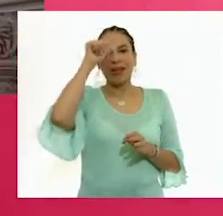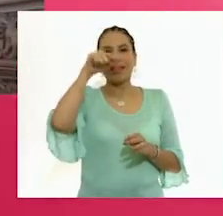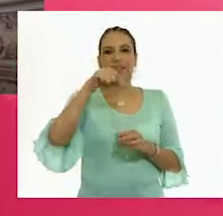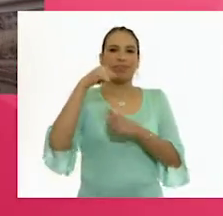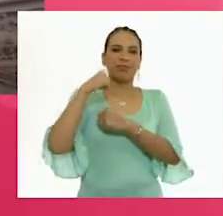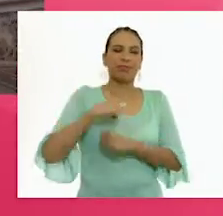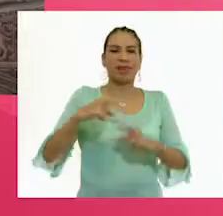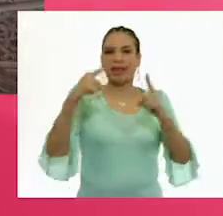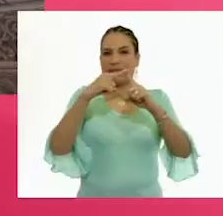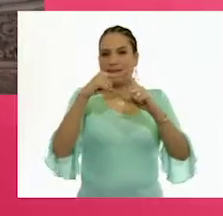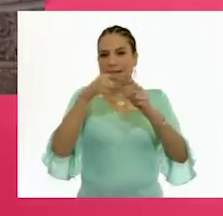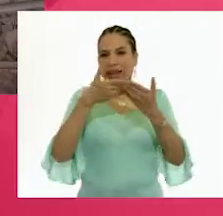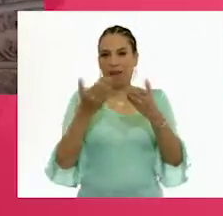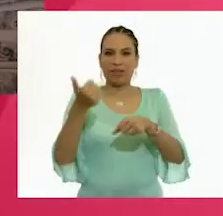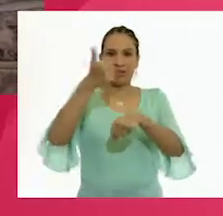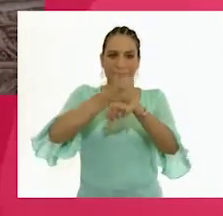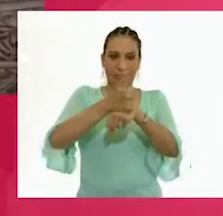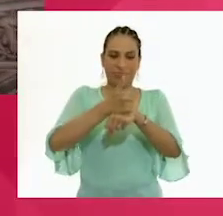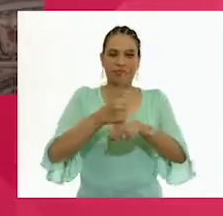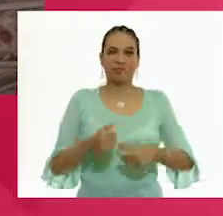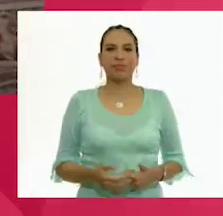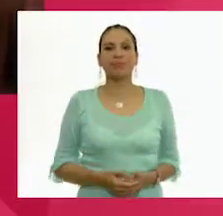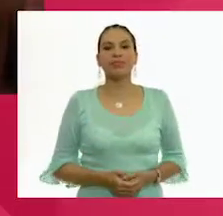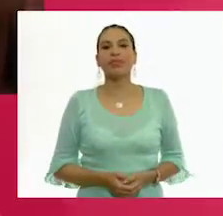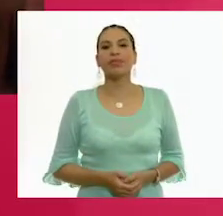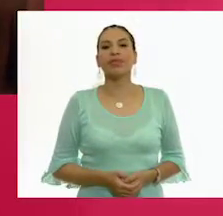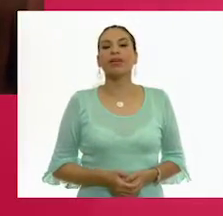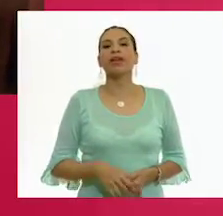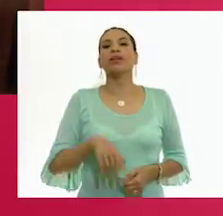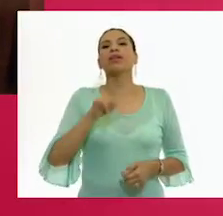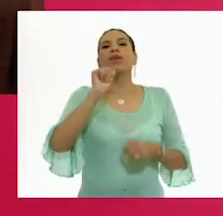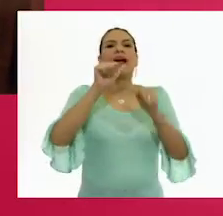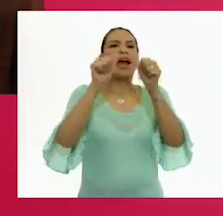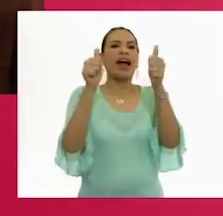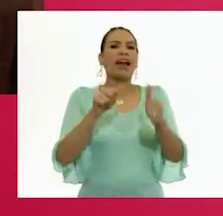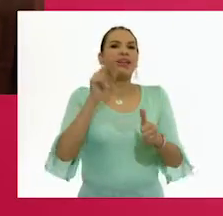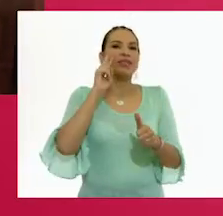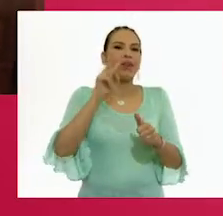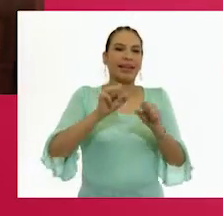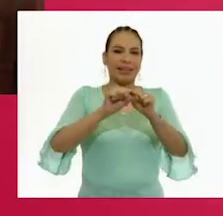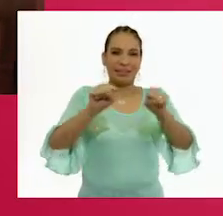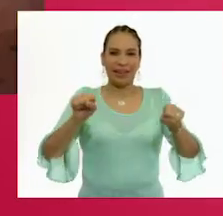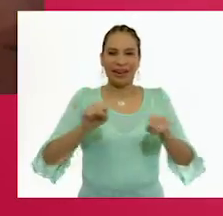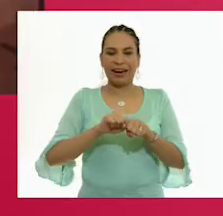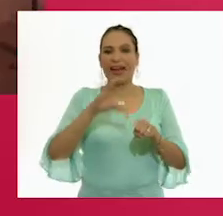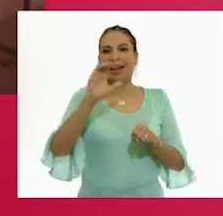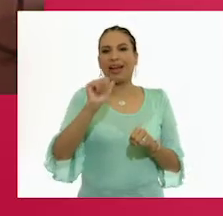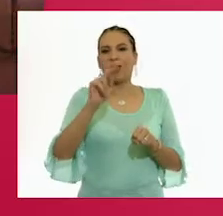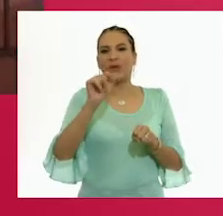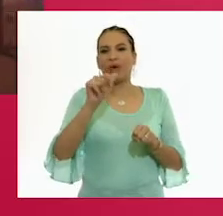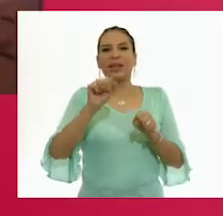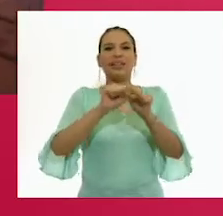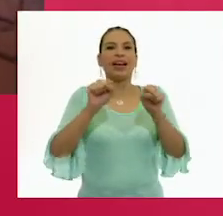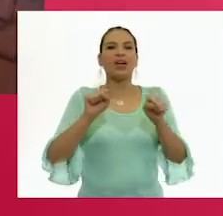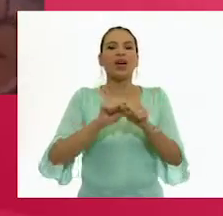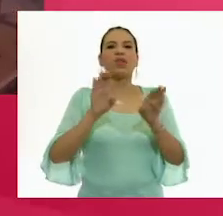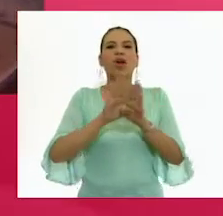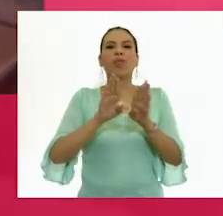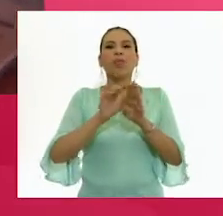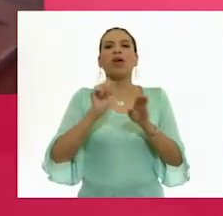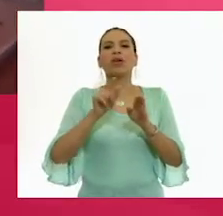orden religiosa que aquí asentó sus reales. Más adelante podemos entrar a lo que es la sala capitular o salón de las noticias estadísticas